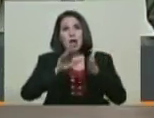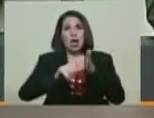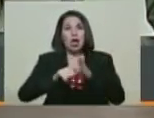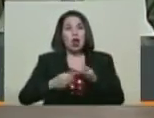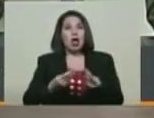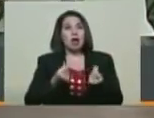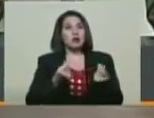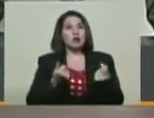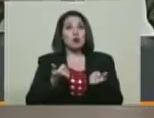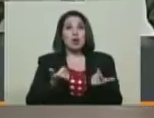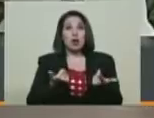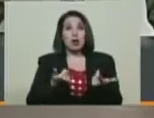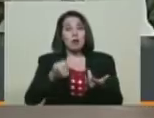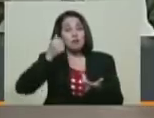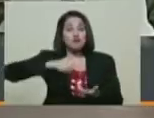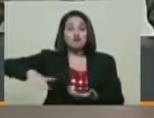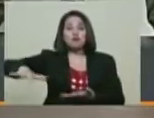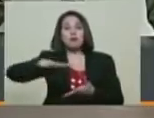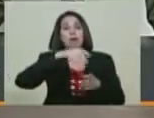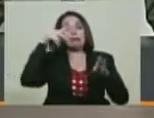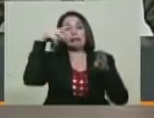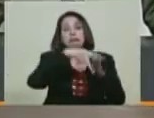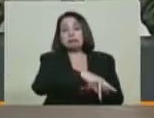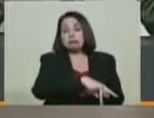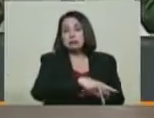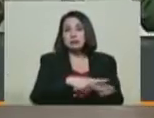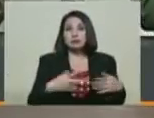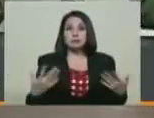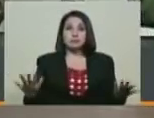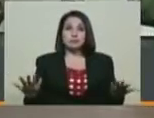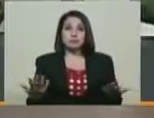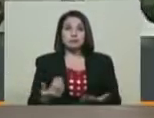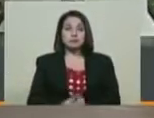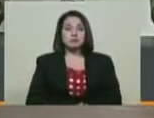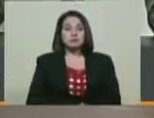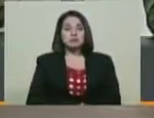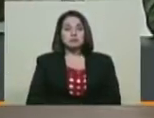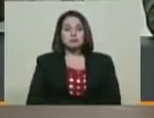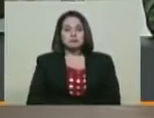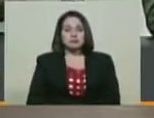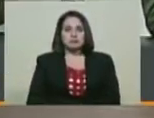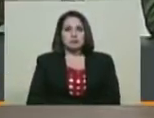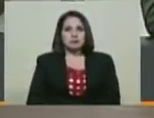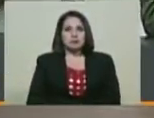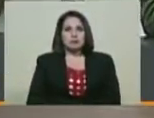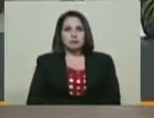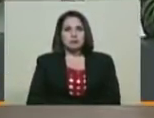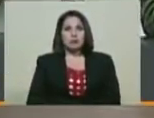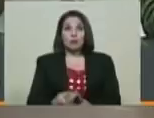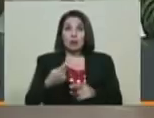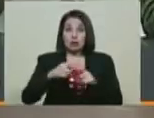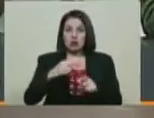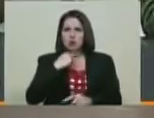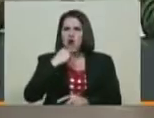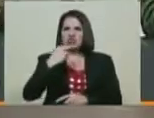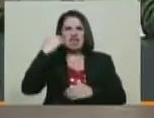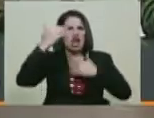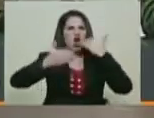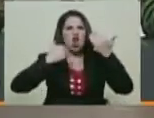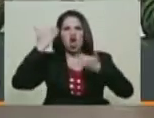quieren pueblos esclavos, gobiernos esclavos, países esclavos. Y así hoy sale esta vocera